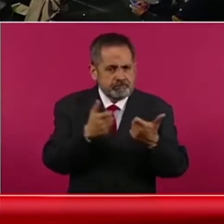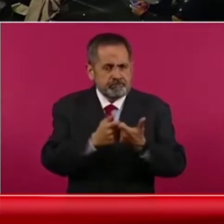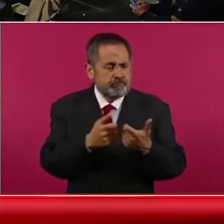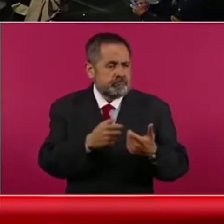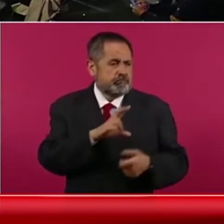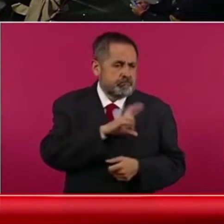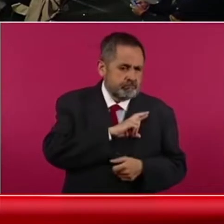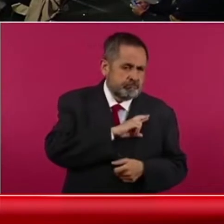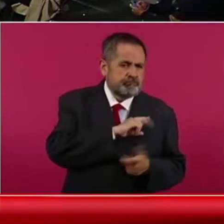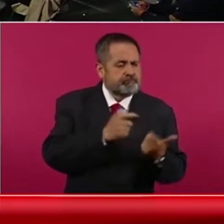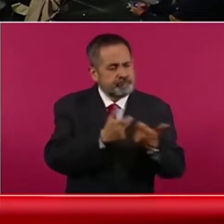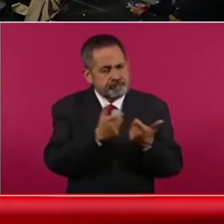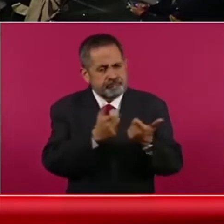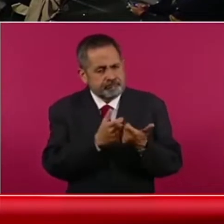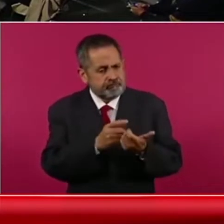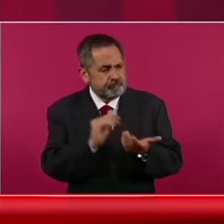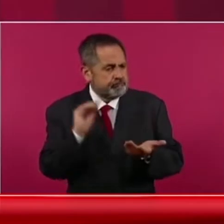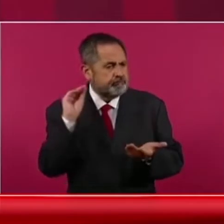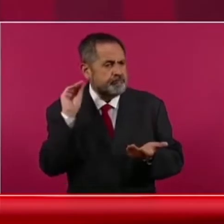particulares